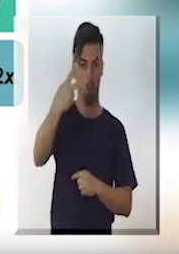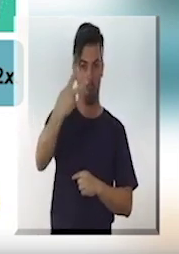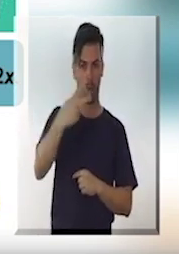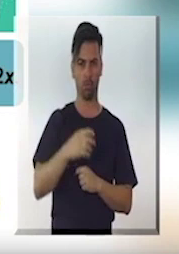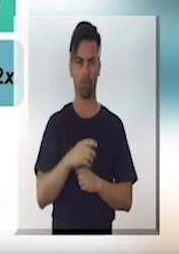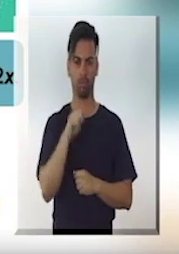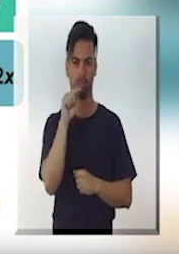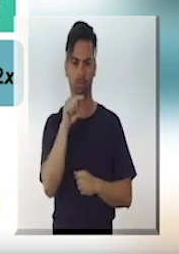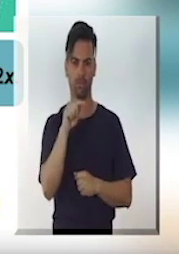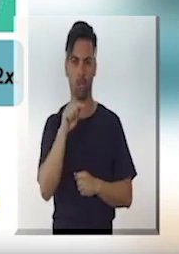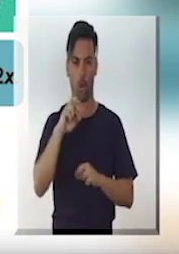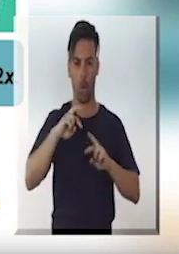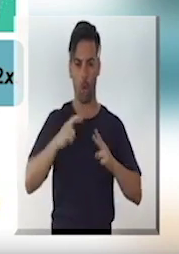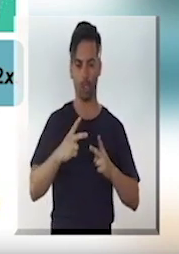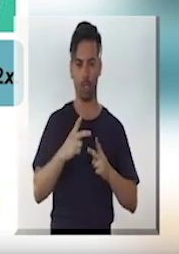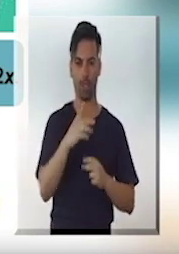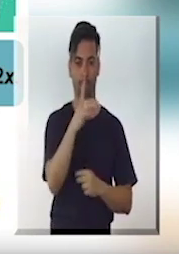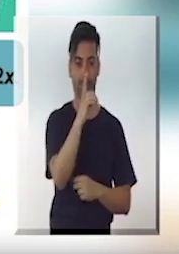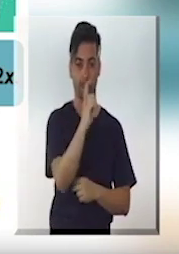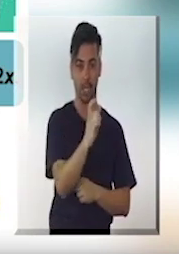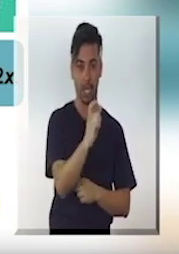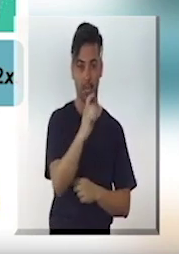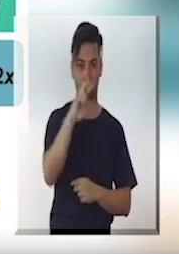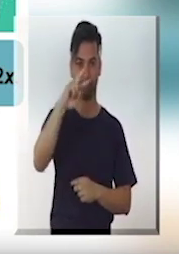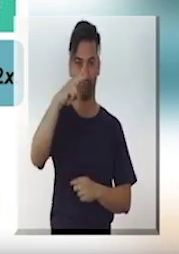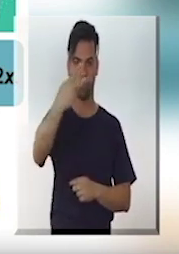doble, o sea, 2 veces X.